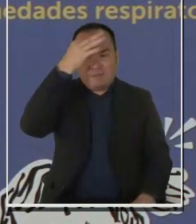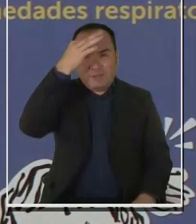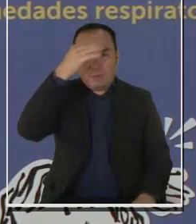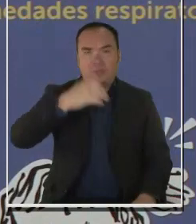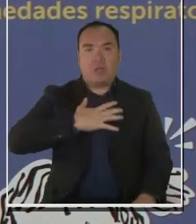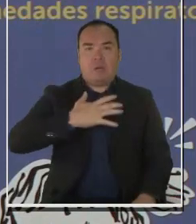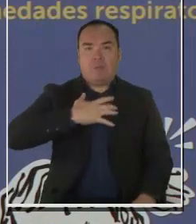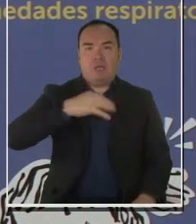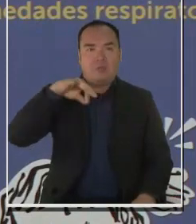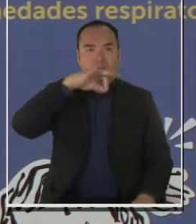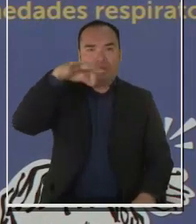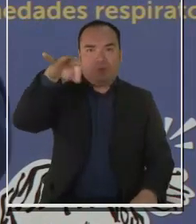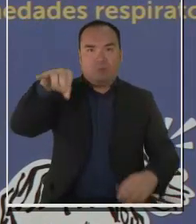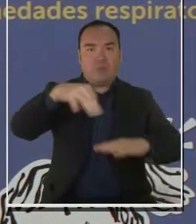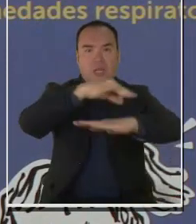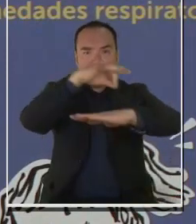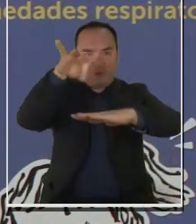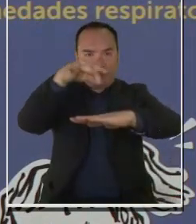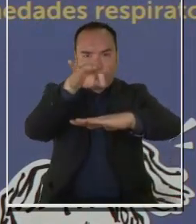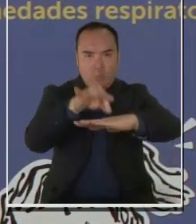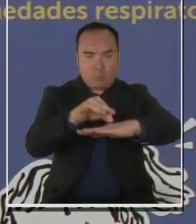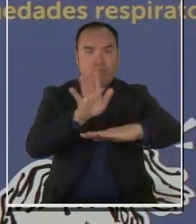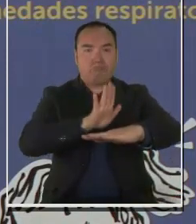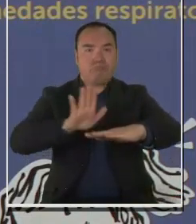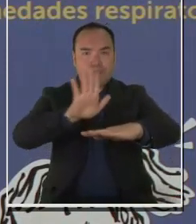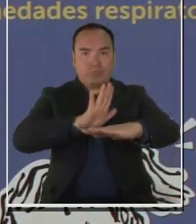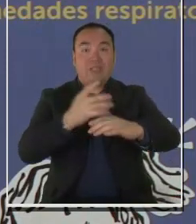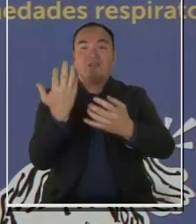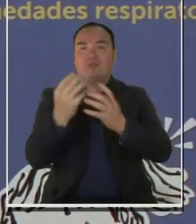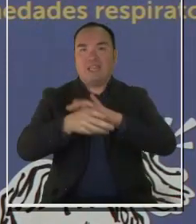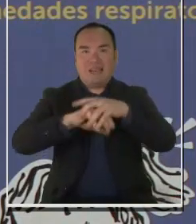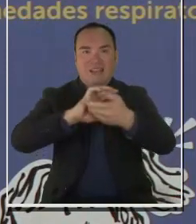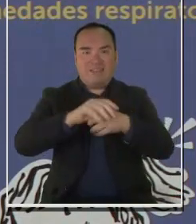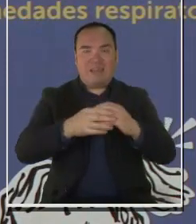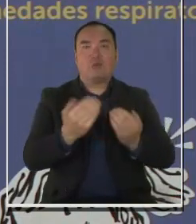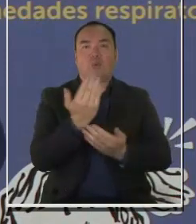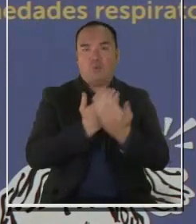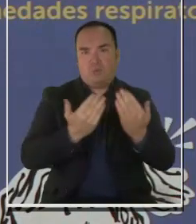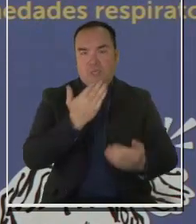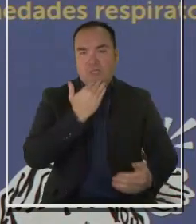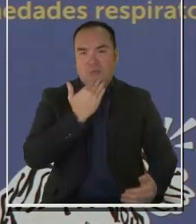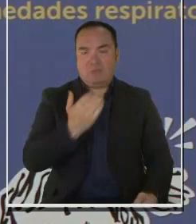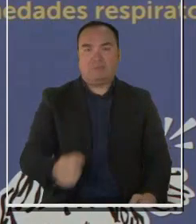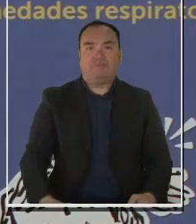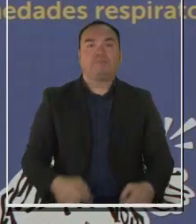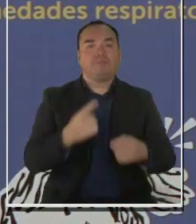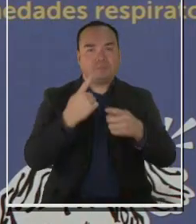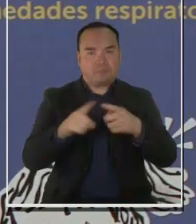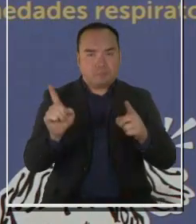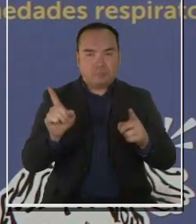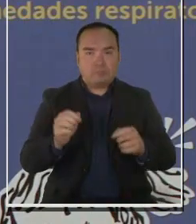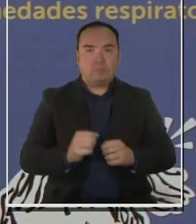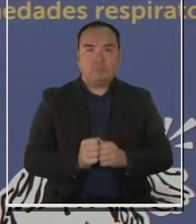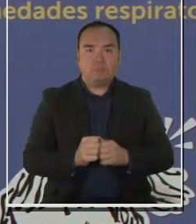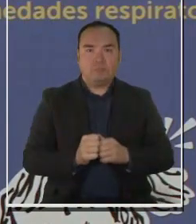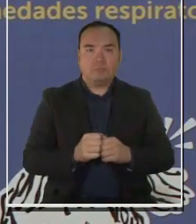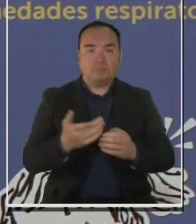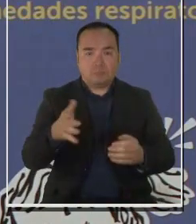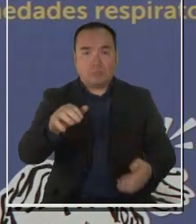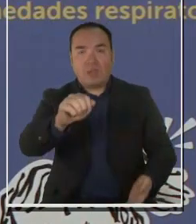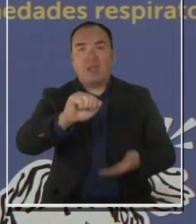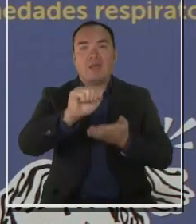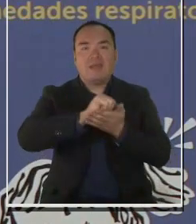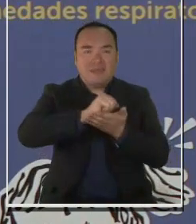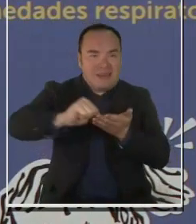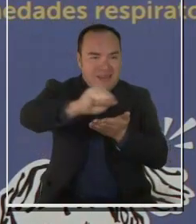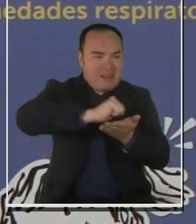superficies y el lavado de manos nos protege de poder estar en contacto. En el mismo sentido, limpiar y desinfectar las superficies nos va a